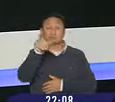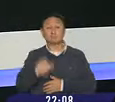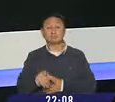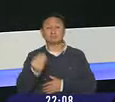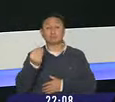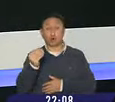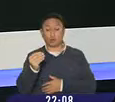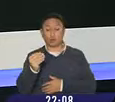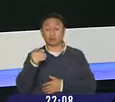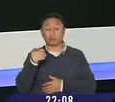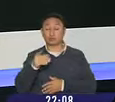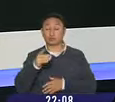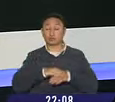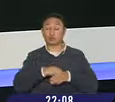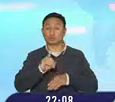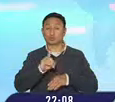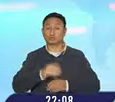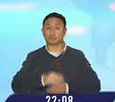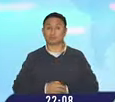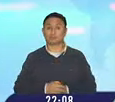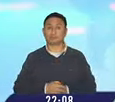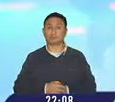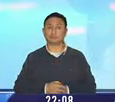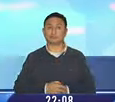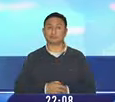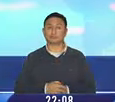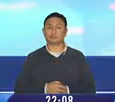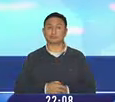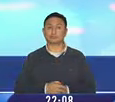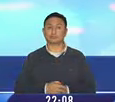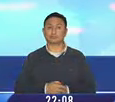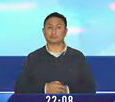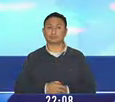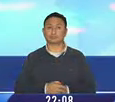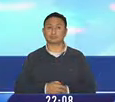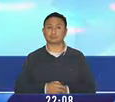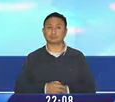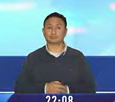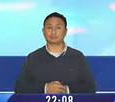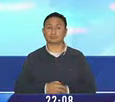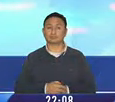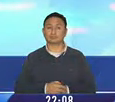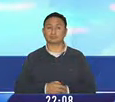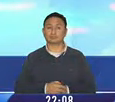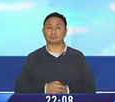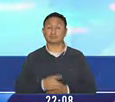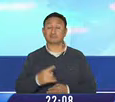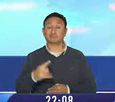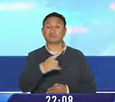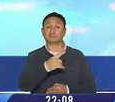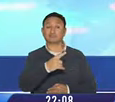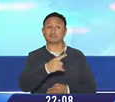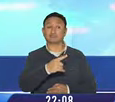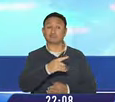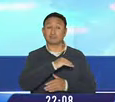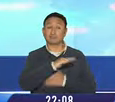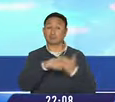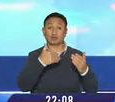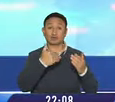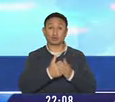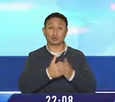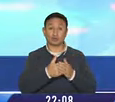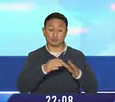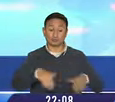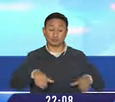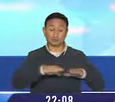sería una de las víctimas. El brazo está reventado. Que la violencia está por todos lados en la zona